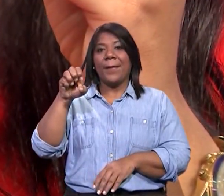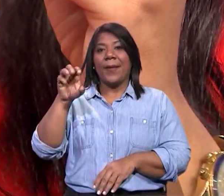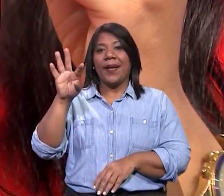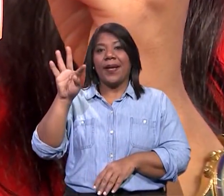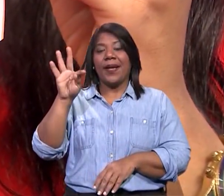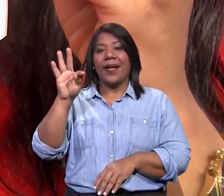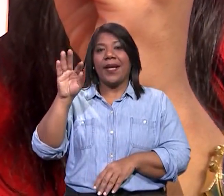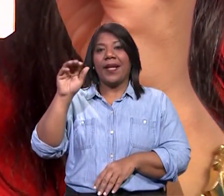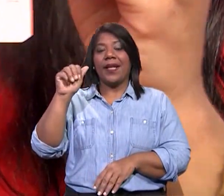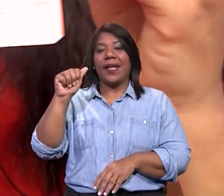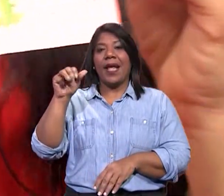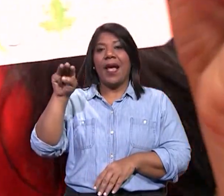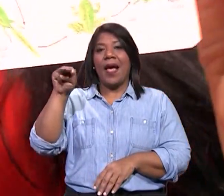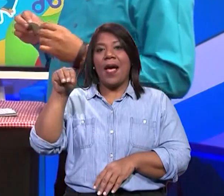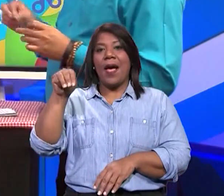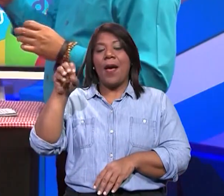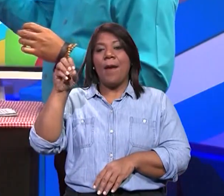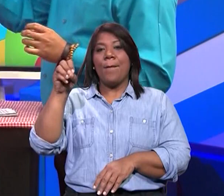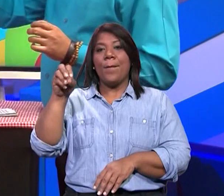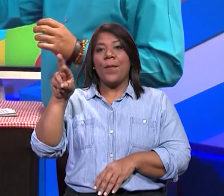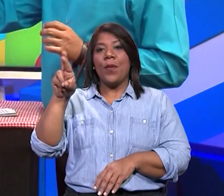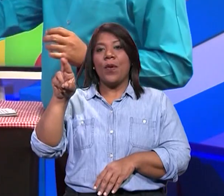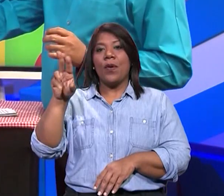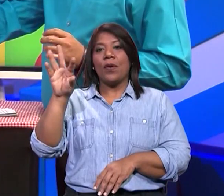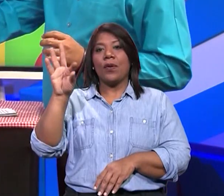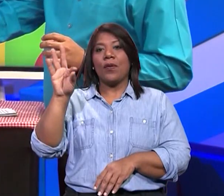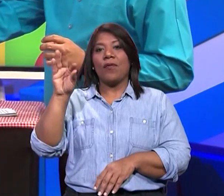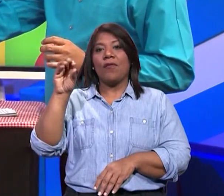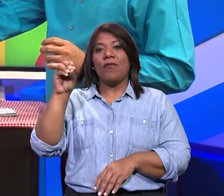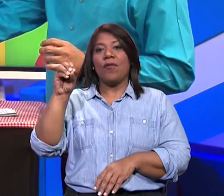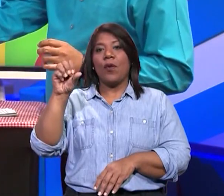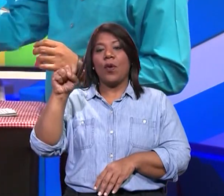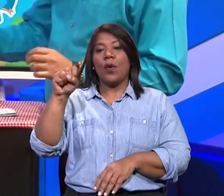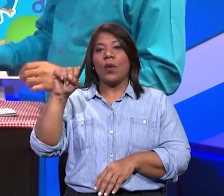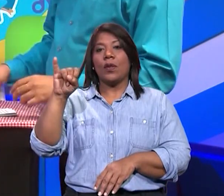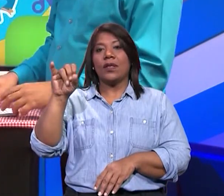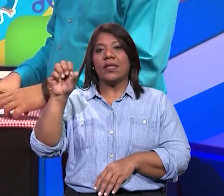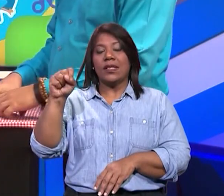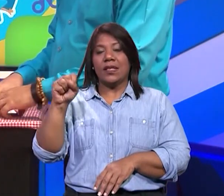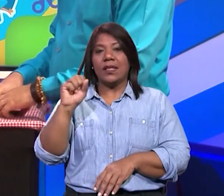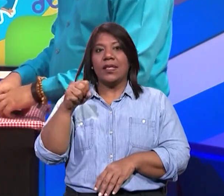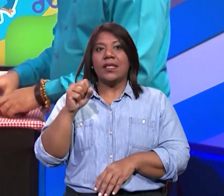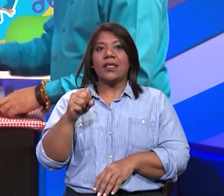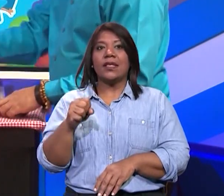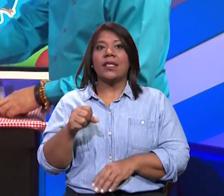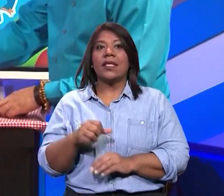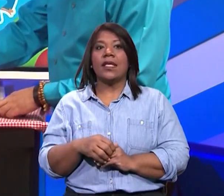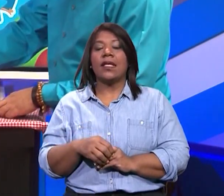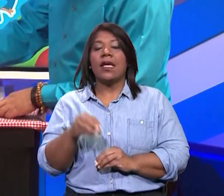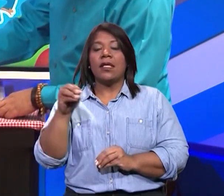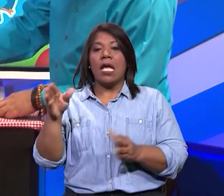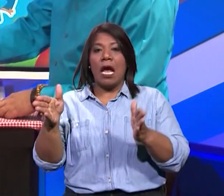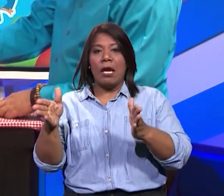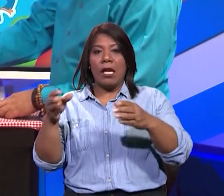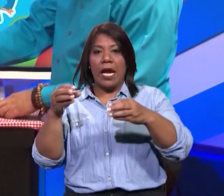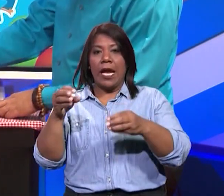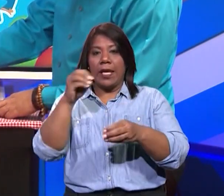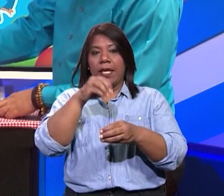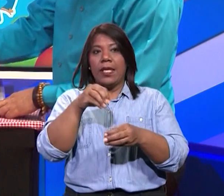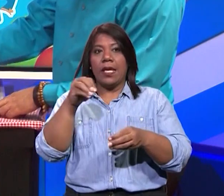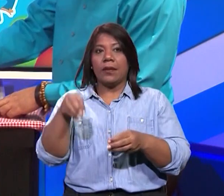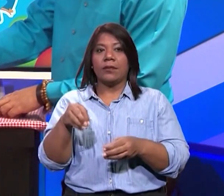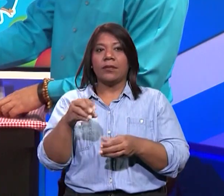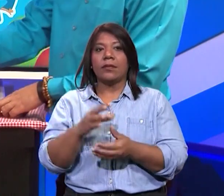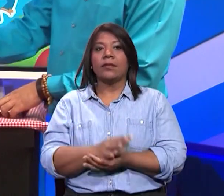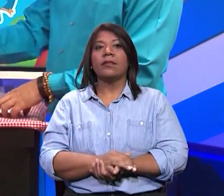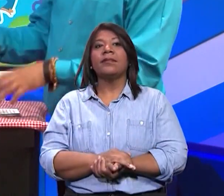Metamorfosis. ¡Correcto! Bien. Muy bien. Entonces vamos a introducir ya este el en nuestra... par. Sí, el par